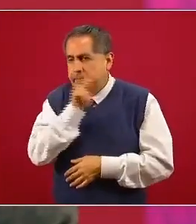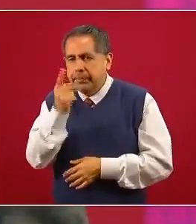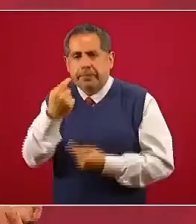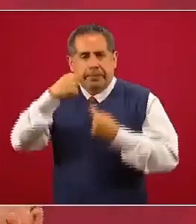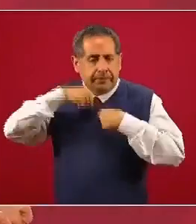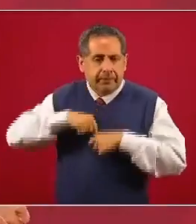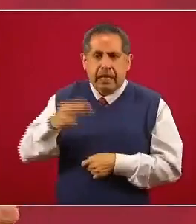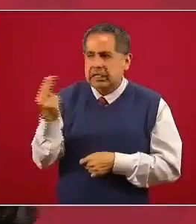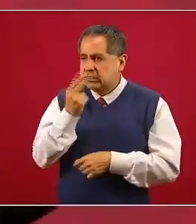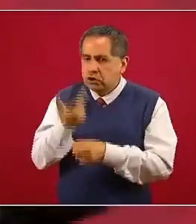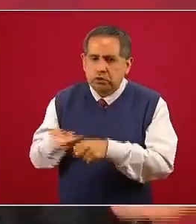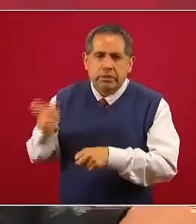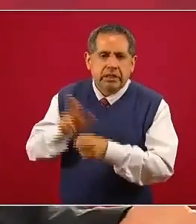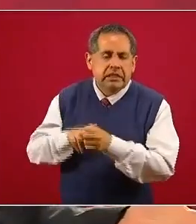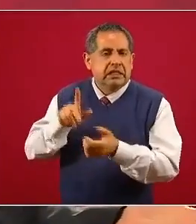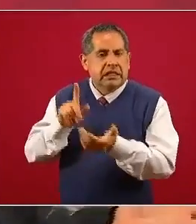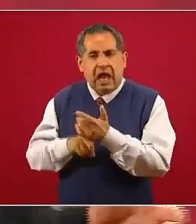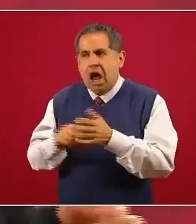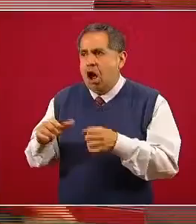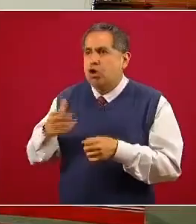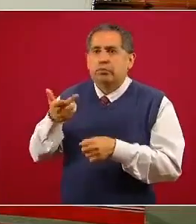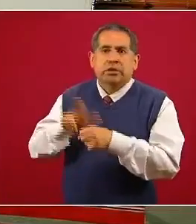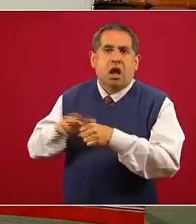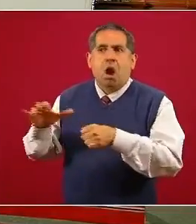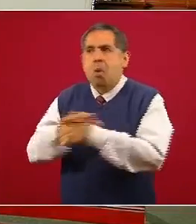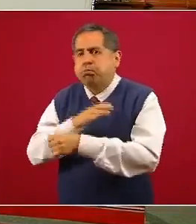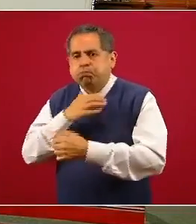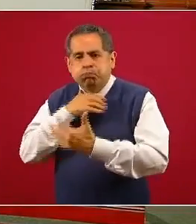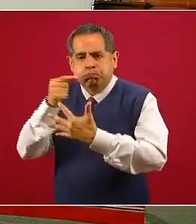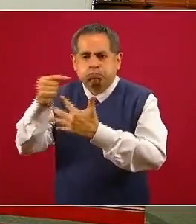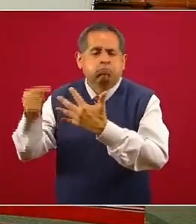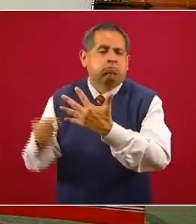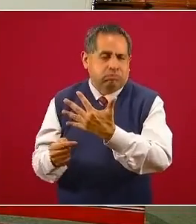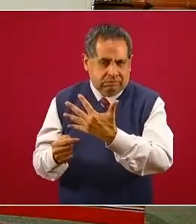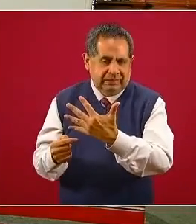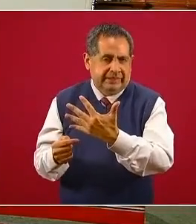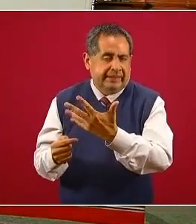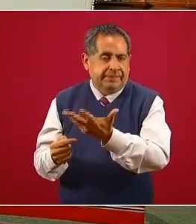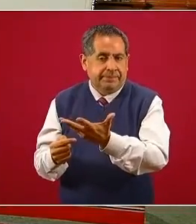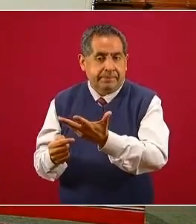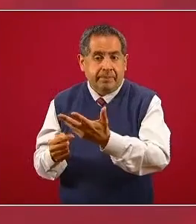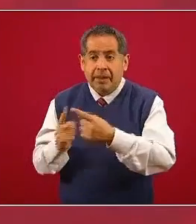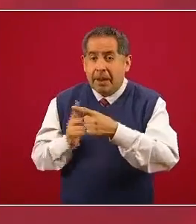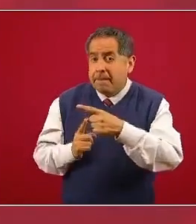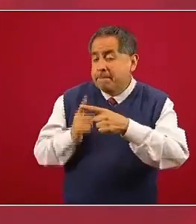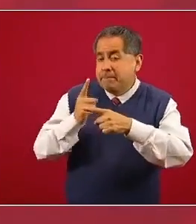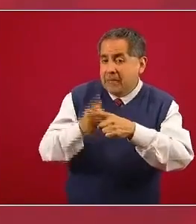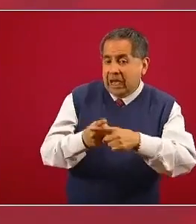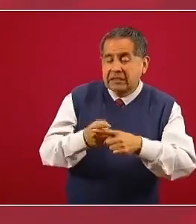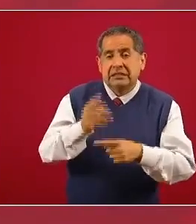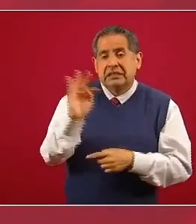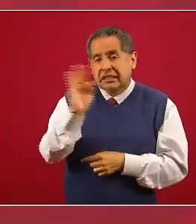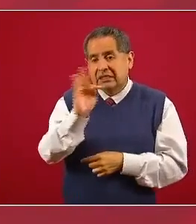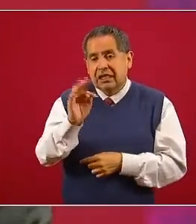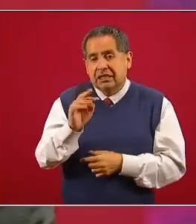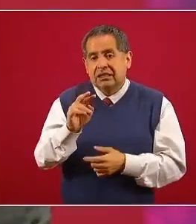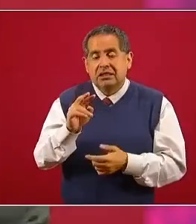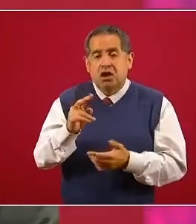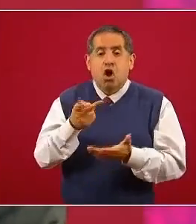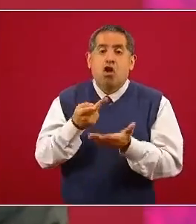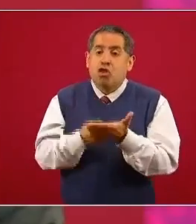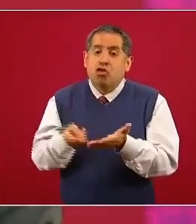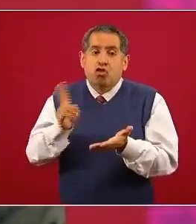respiratoria, requiere hospitalización, satura los hospitales. Además de ello, podría ocurrir que tuviéramos